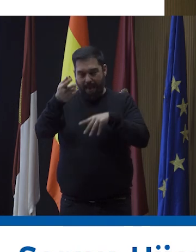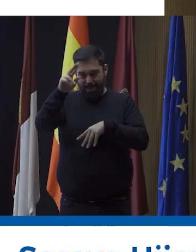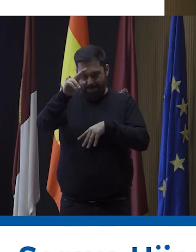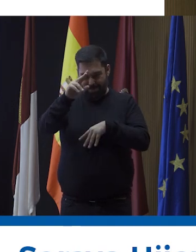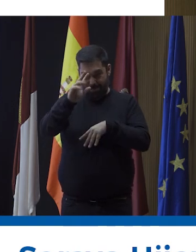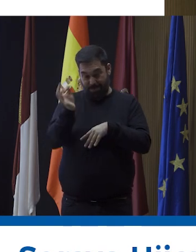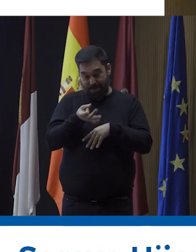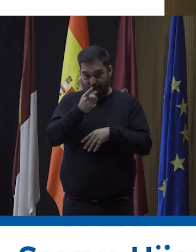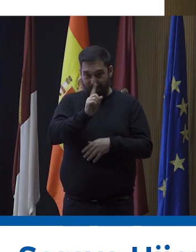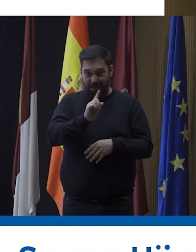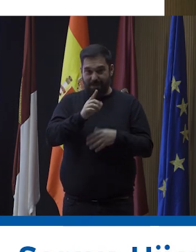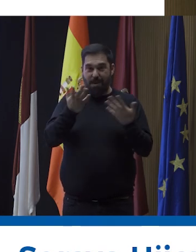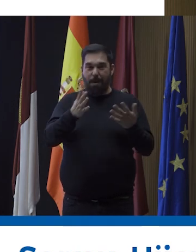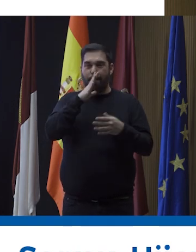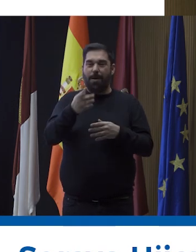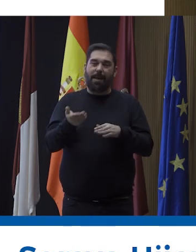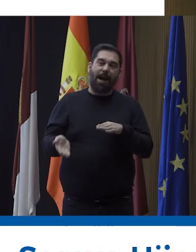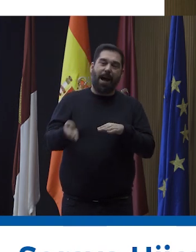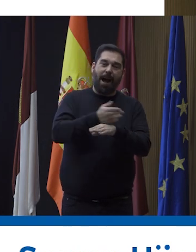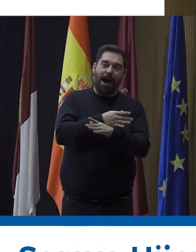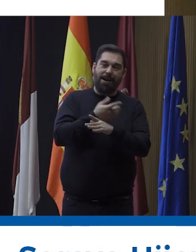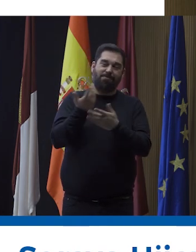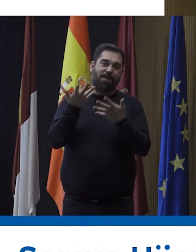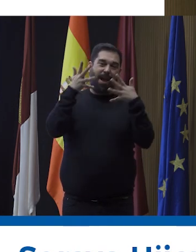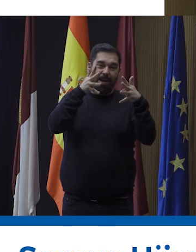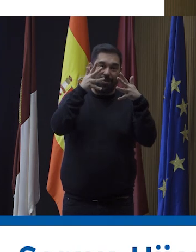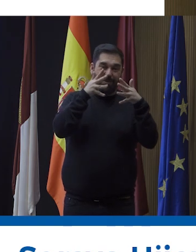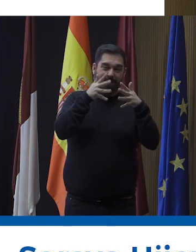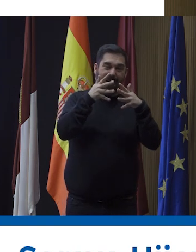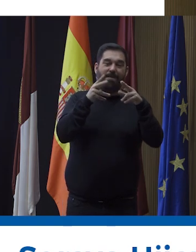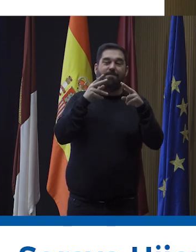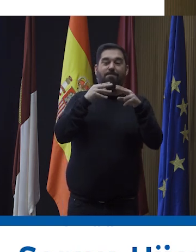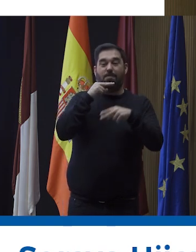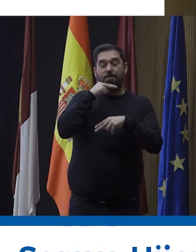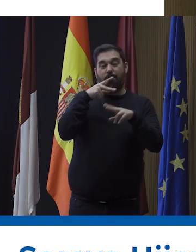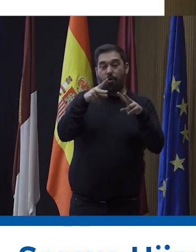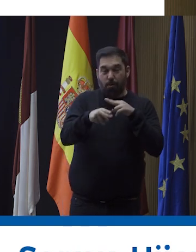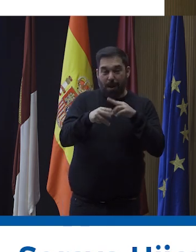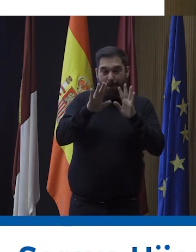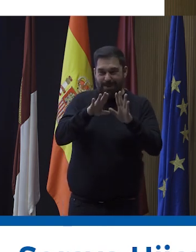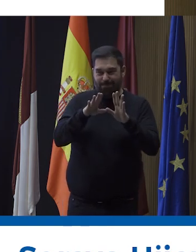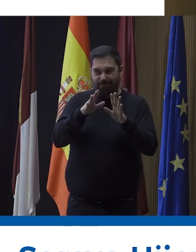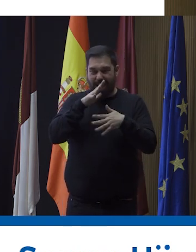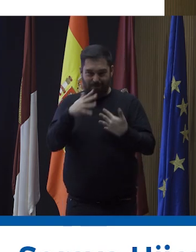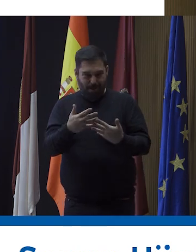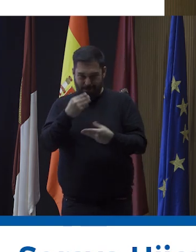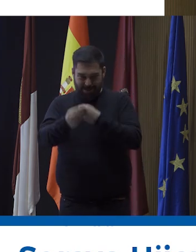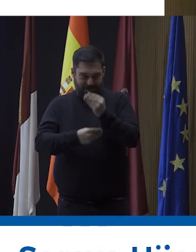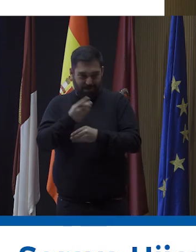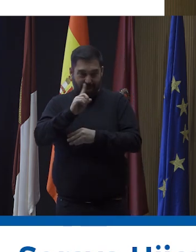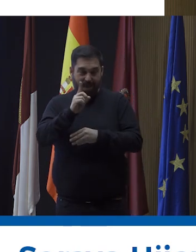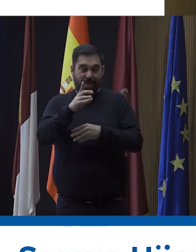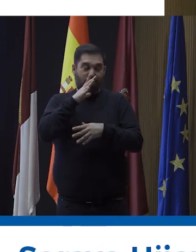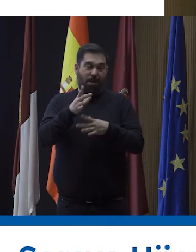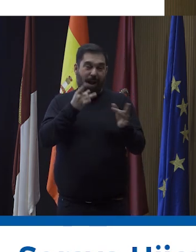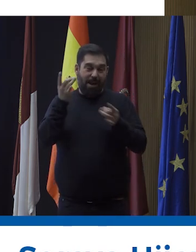era como muy recomendado, ¿no? Corte el chorro del pis mientras está orinando para ver, ¿vale? Pues eso no hay que hacerlo. Porque los